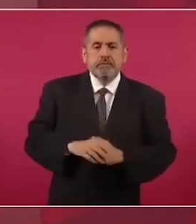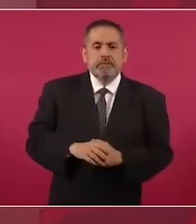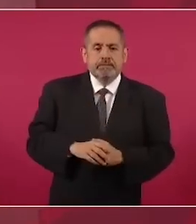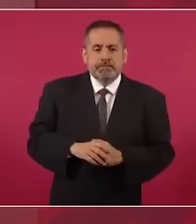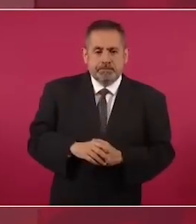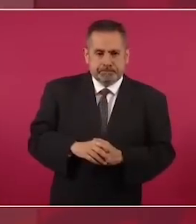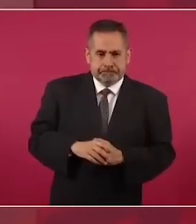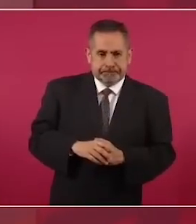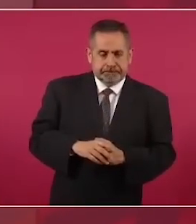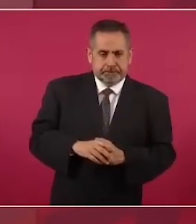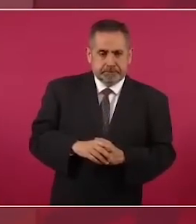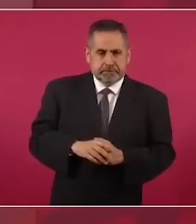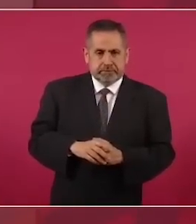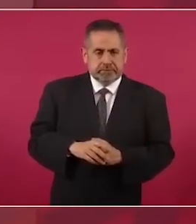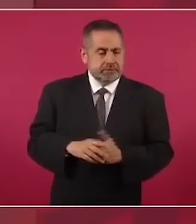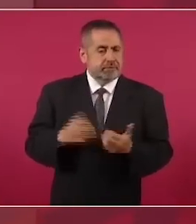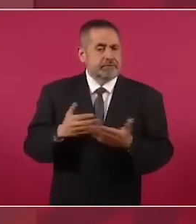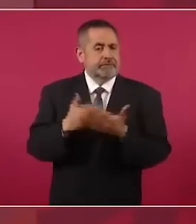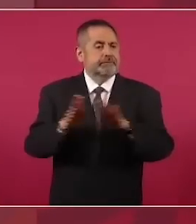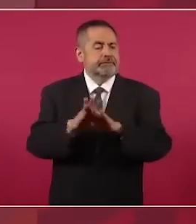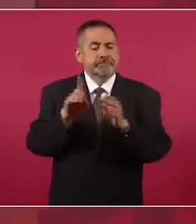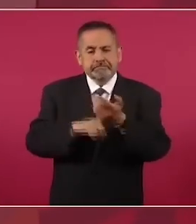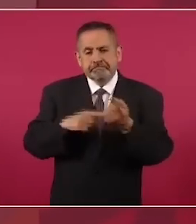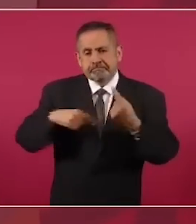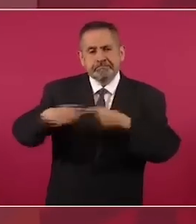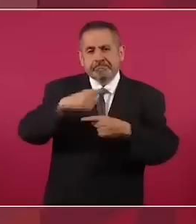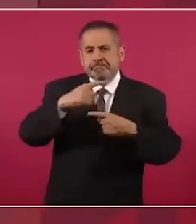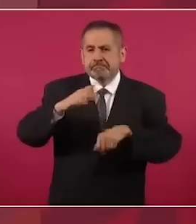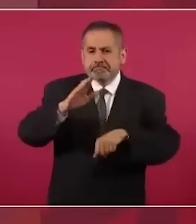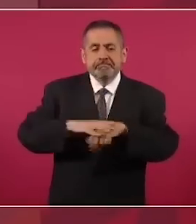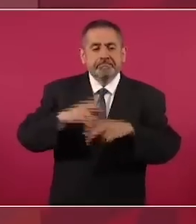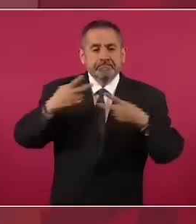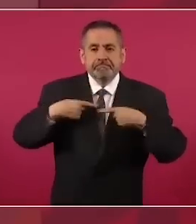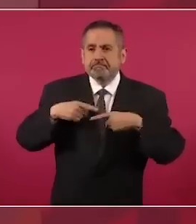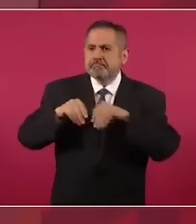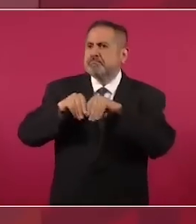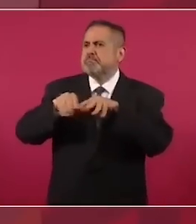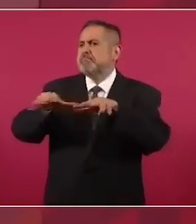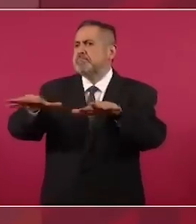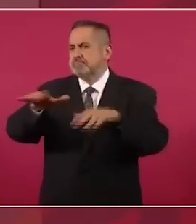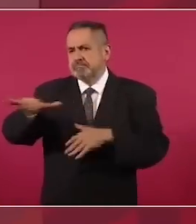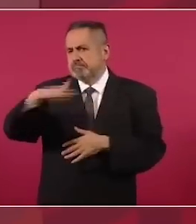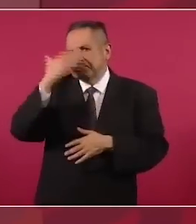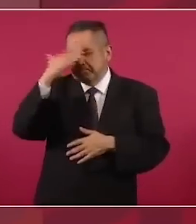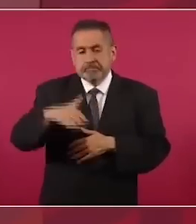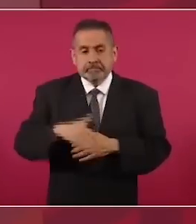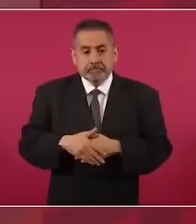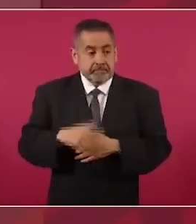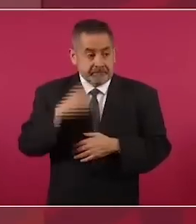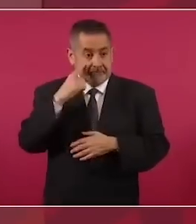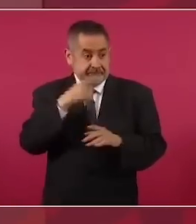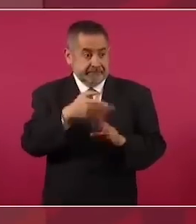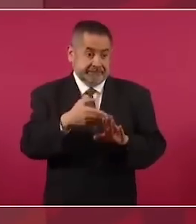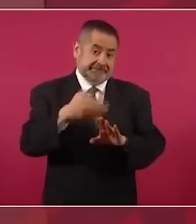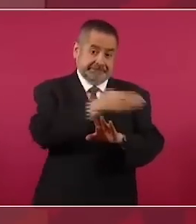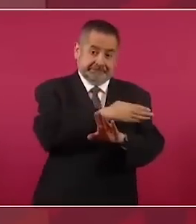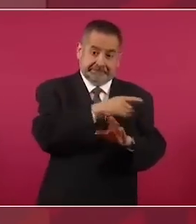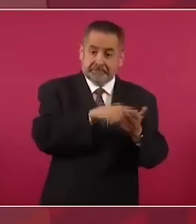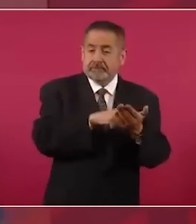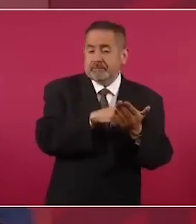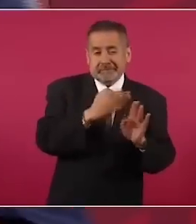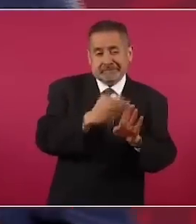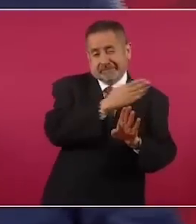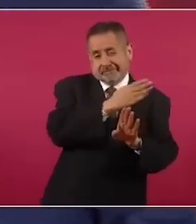Ahora, como está en debate, pues ya se enteraron más gentes, porque cuando hicieron el levantamiento solo se